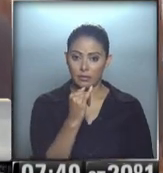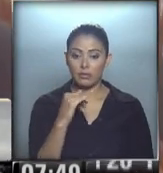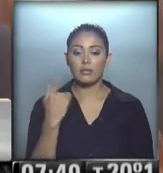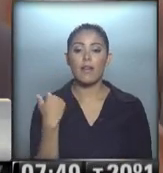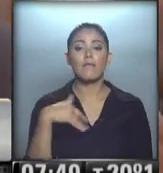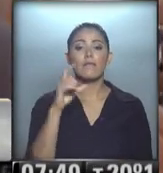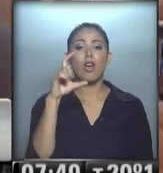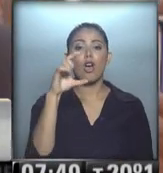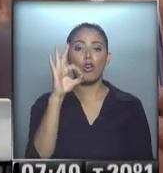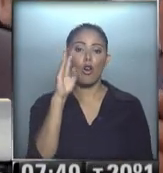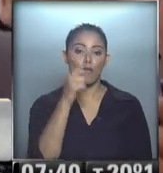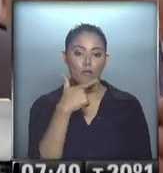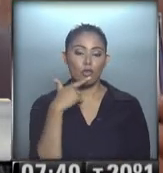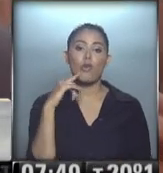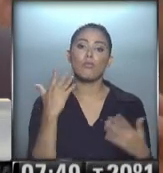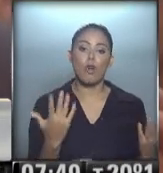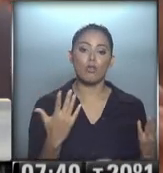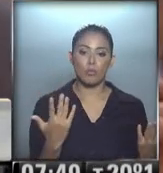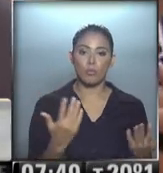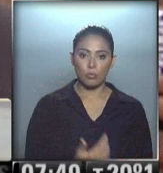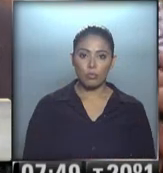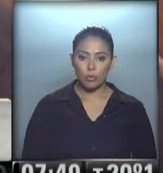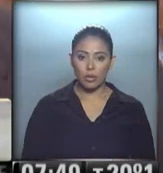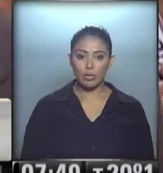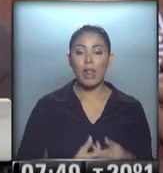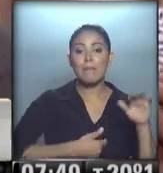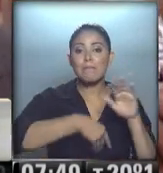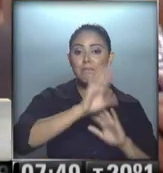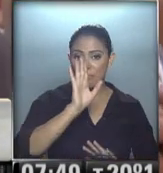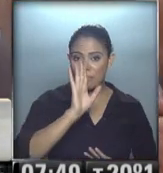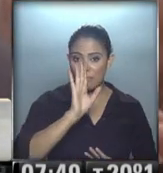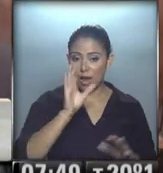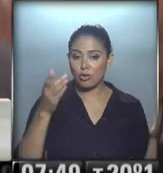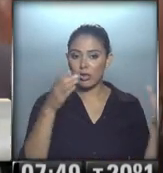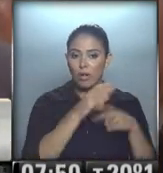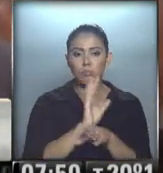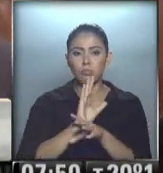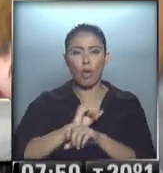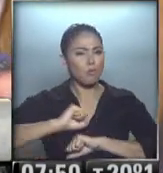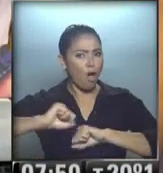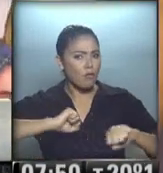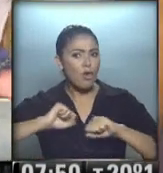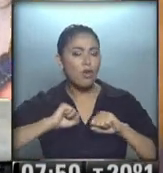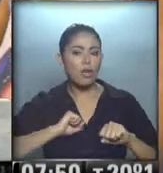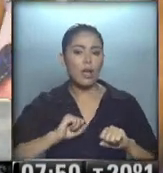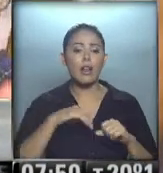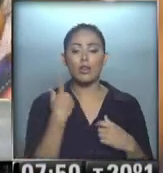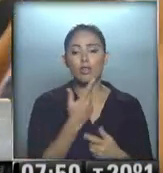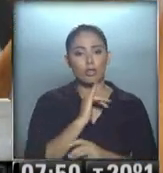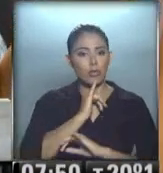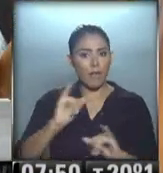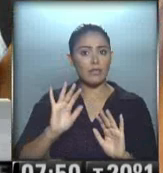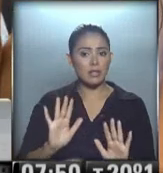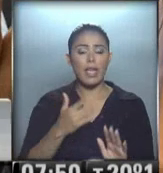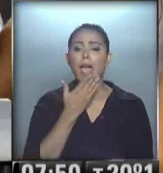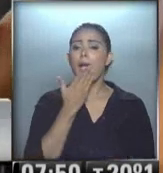Cobos. Esto obviamente fue considerado por las mayorías como una provocación y así lo hicimos saber,